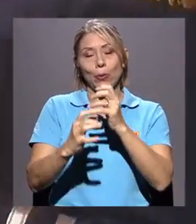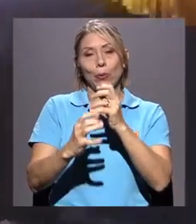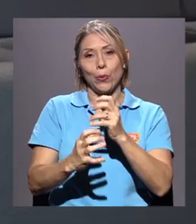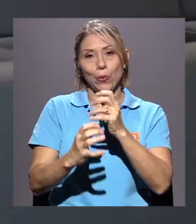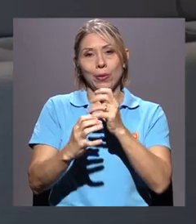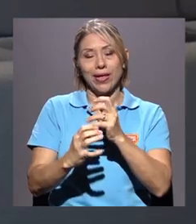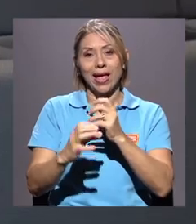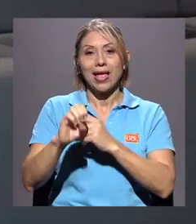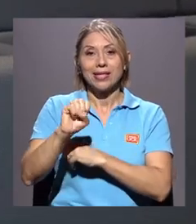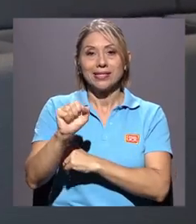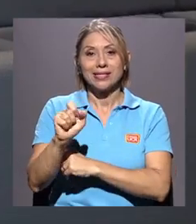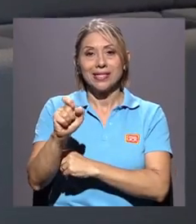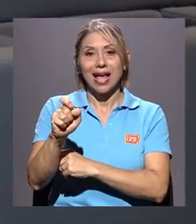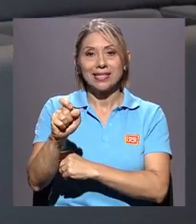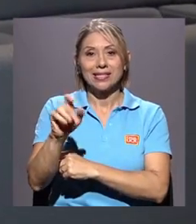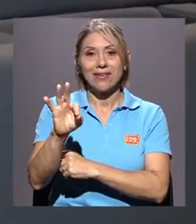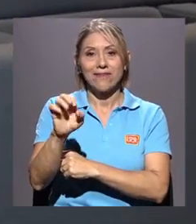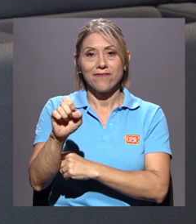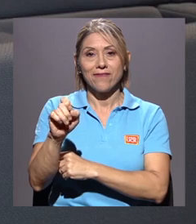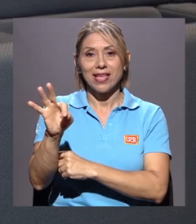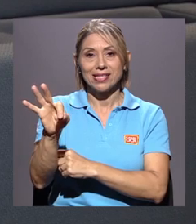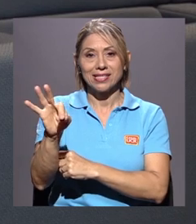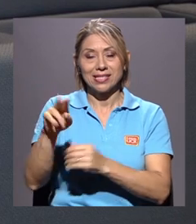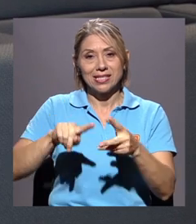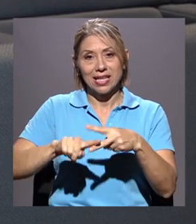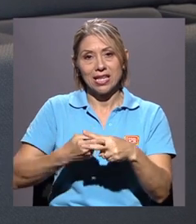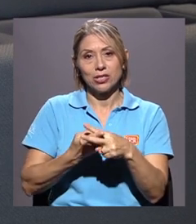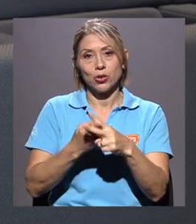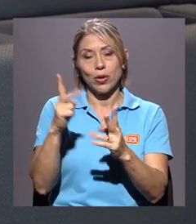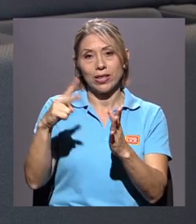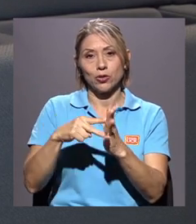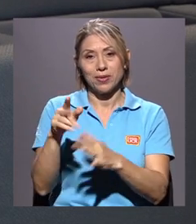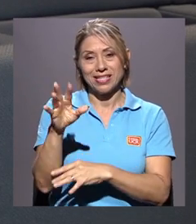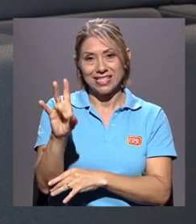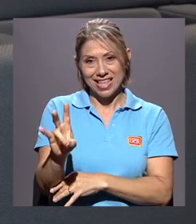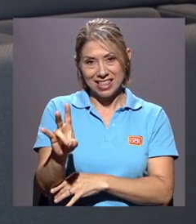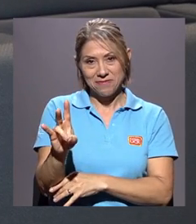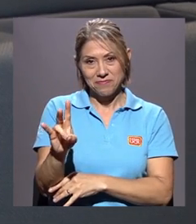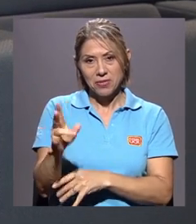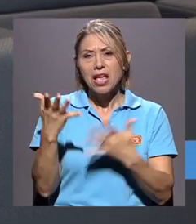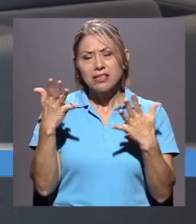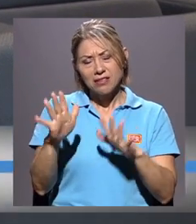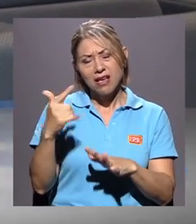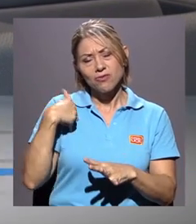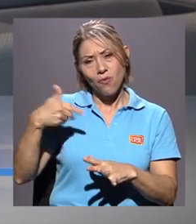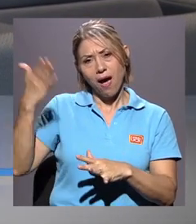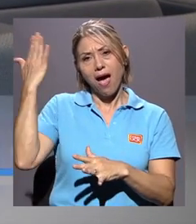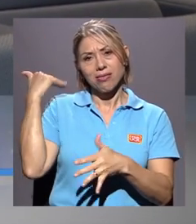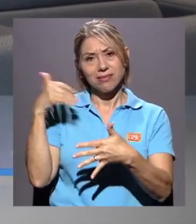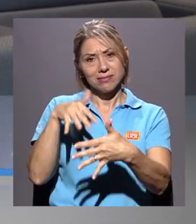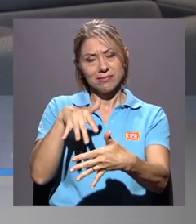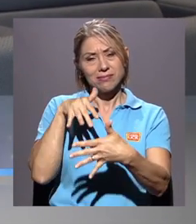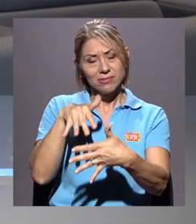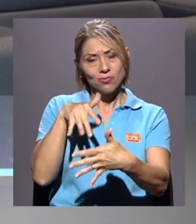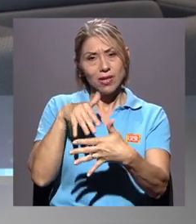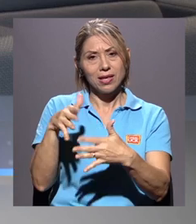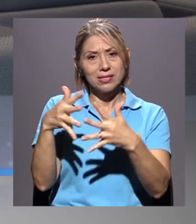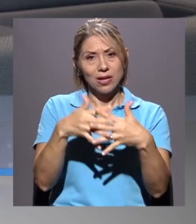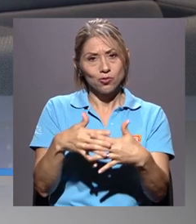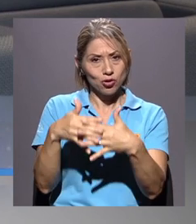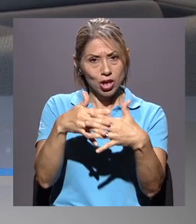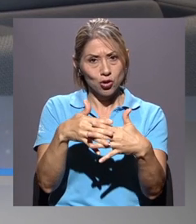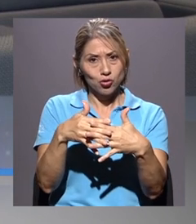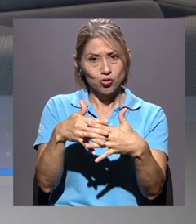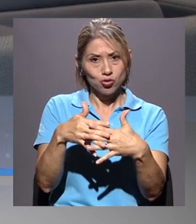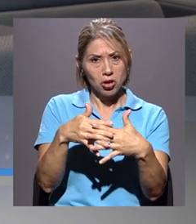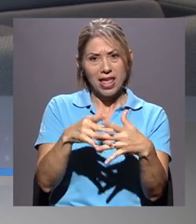Fest se inició en el 2007 y luego de mi experiencia de haber estudiado en los Estados Unidos, participando en muchos